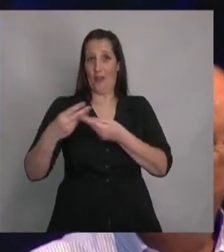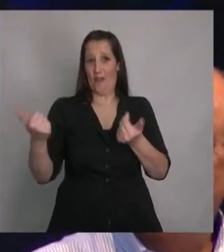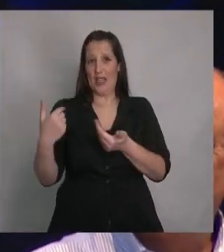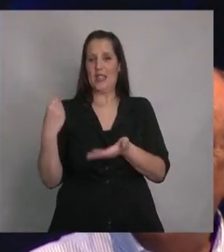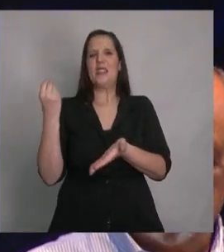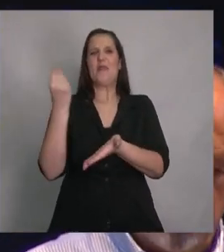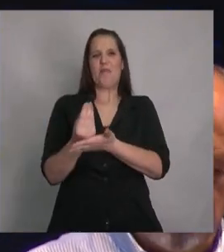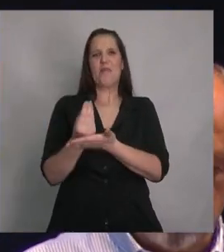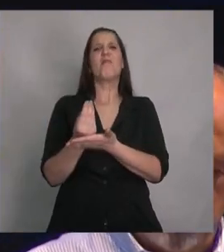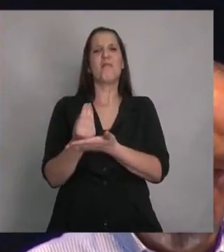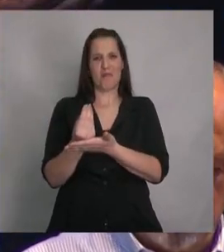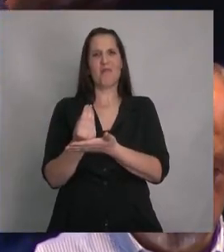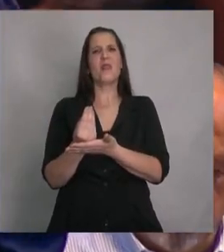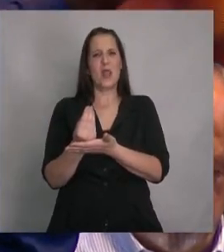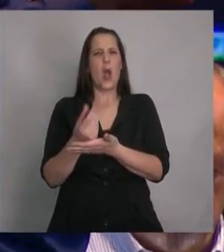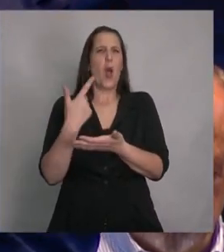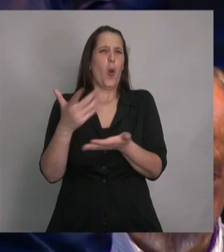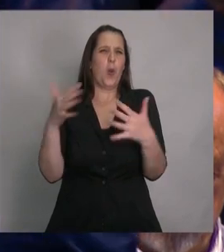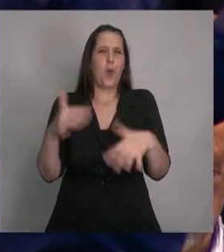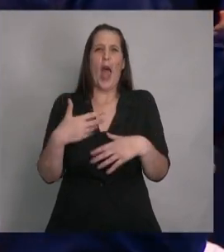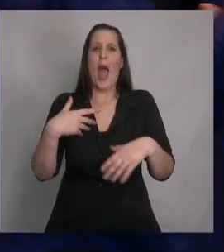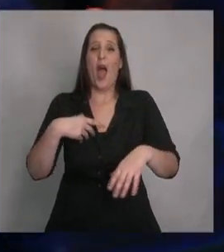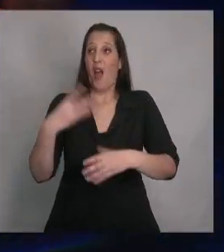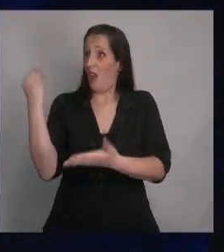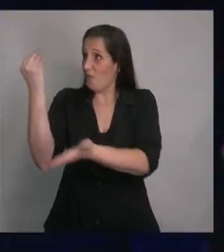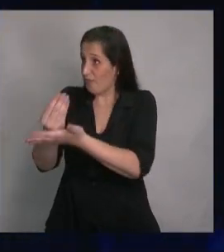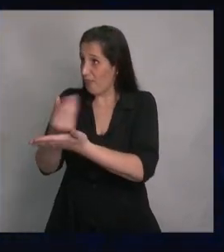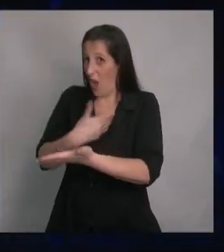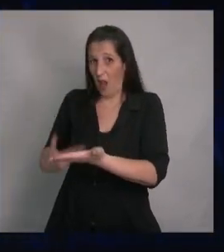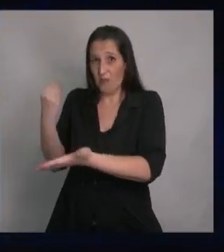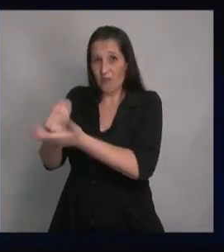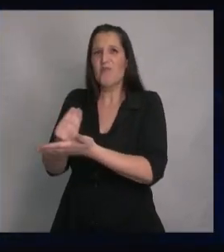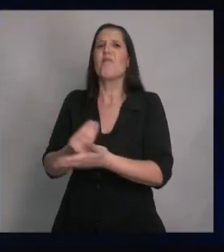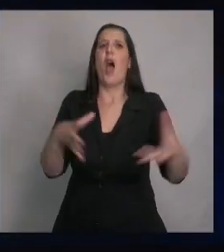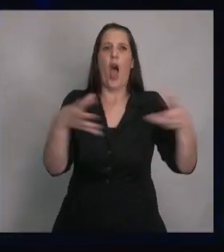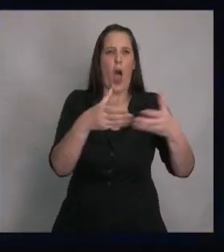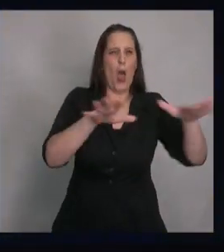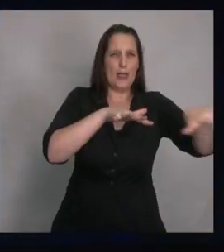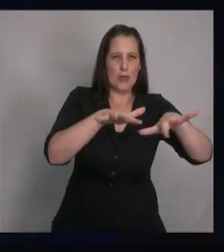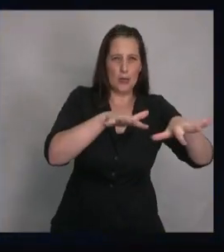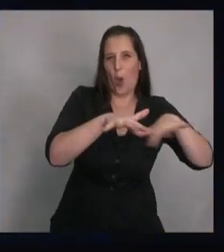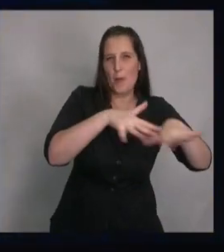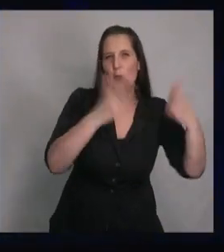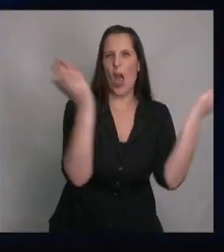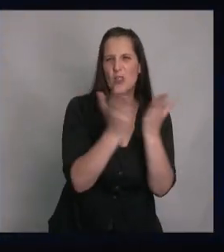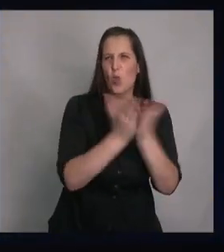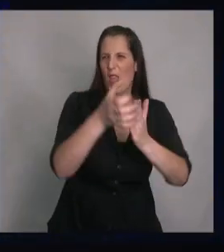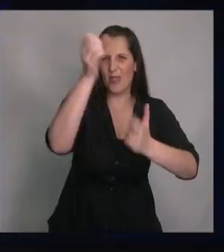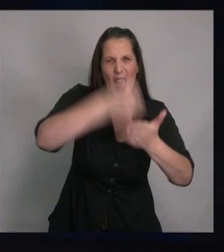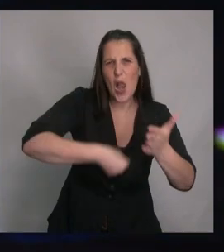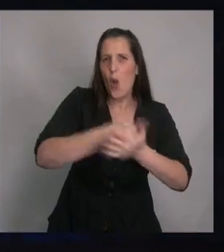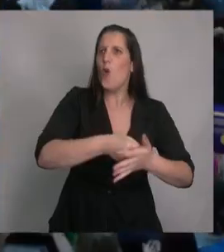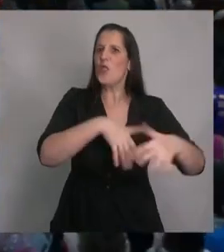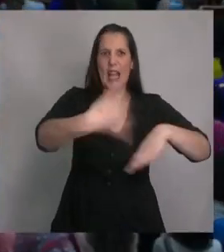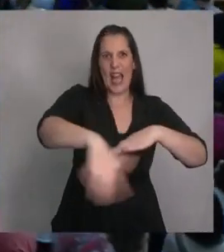salen a las calles centenares de miles de estudiantes universitarios en toda Colombia luchando por la educación